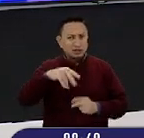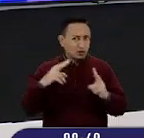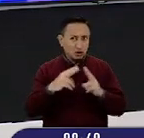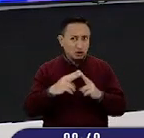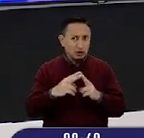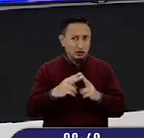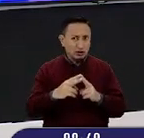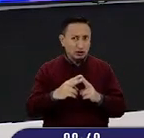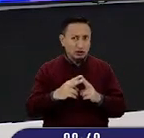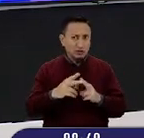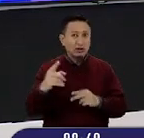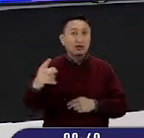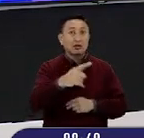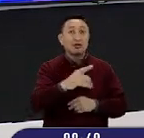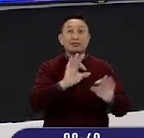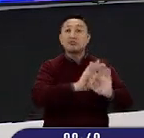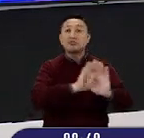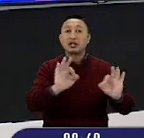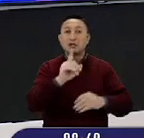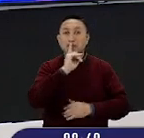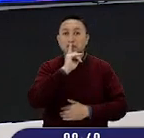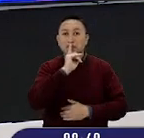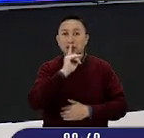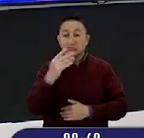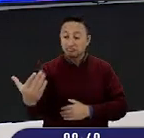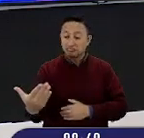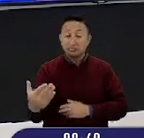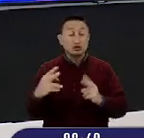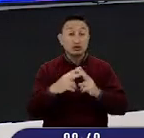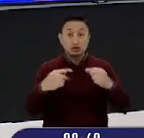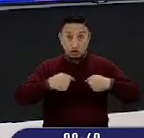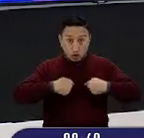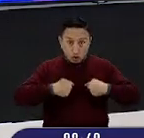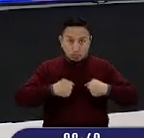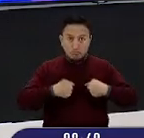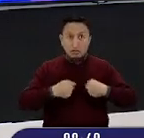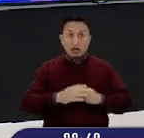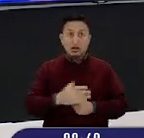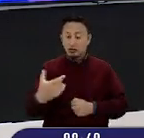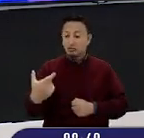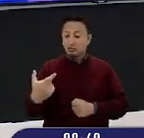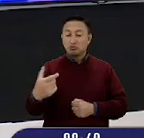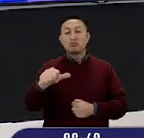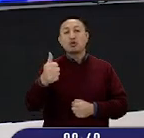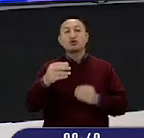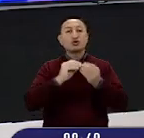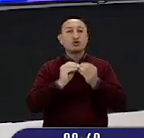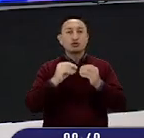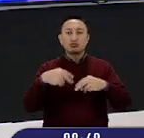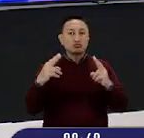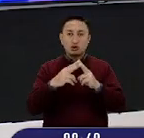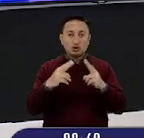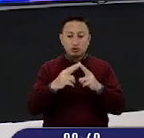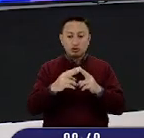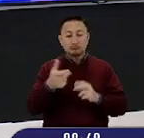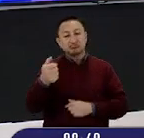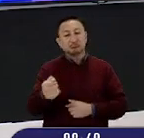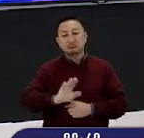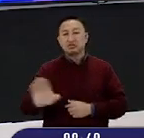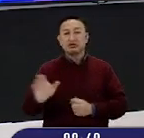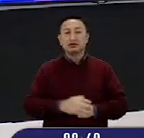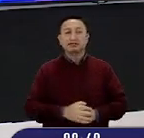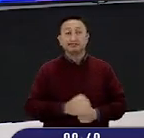conoce, ¿saben qué? No hablen, es todo. Yo personalmente, número extranjero, local, que no sé quién es,